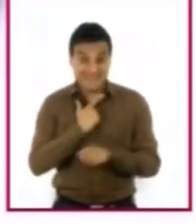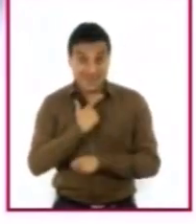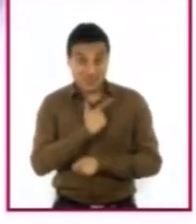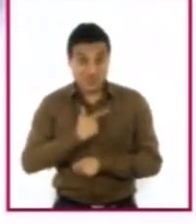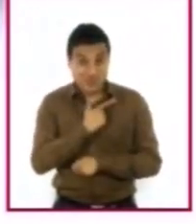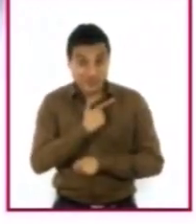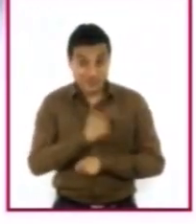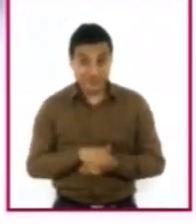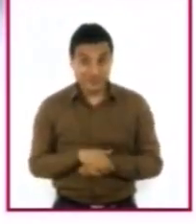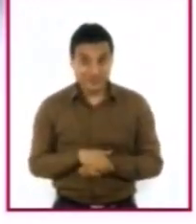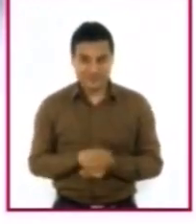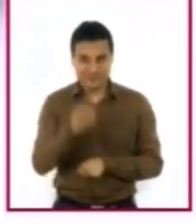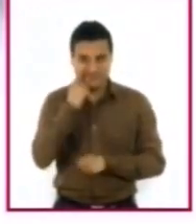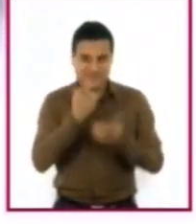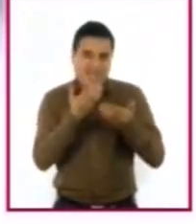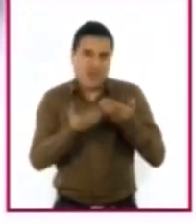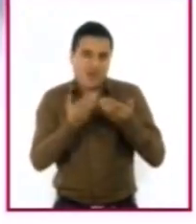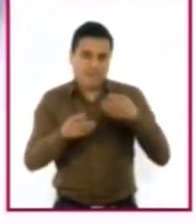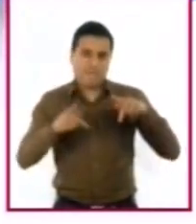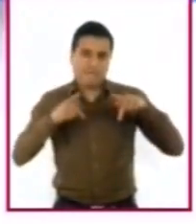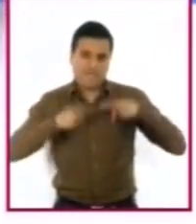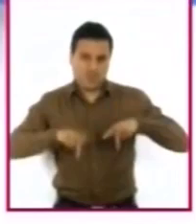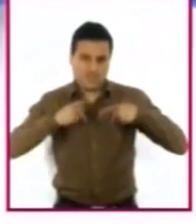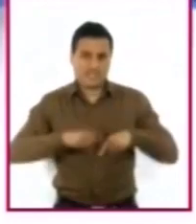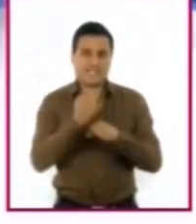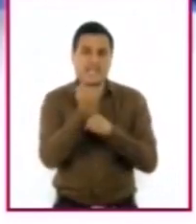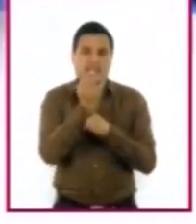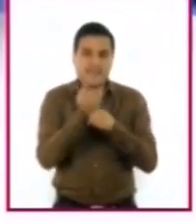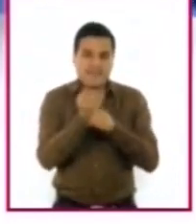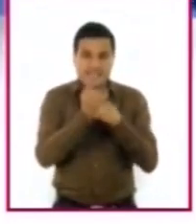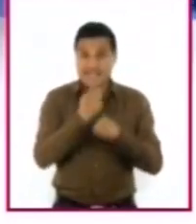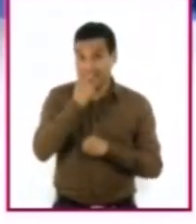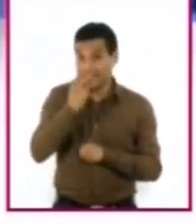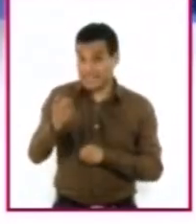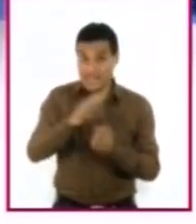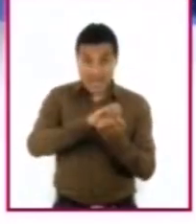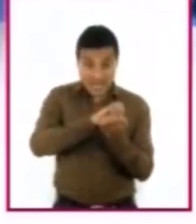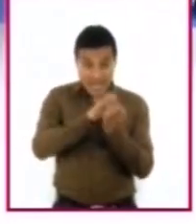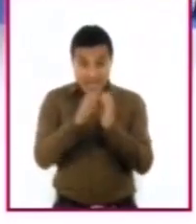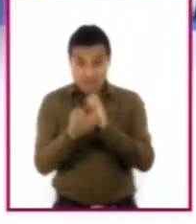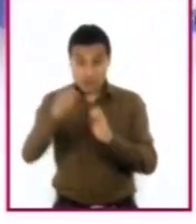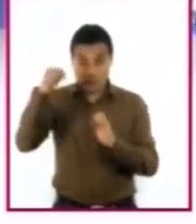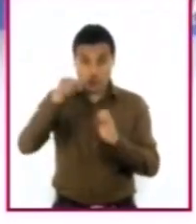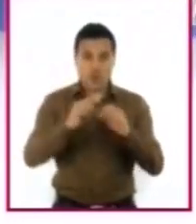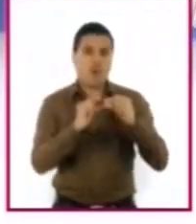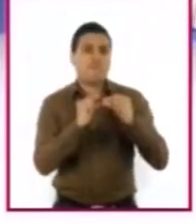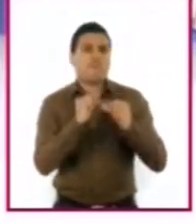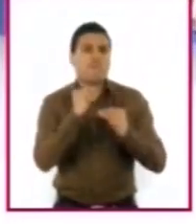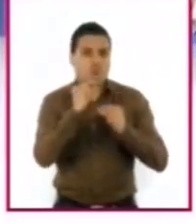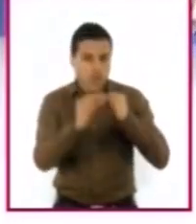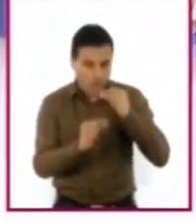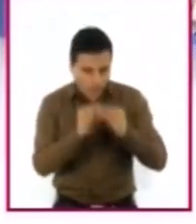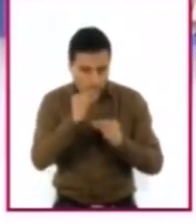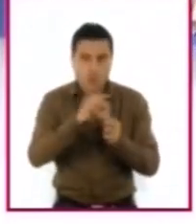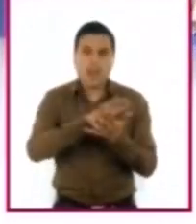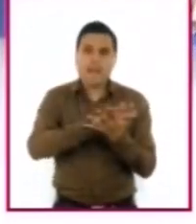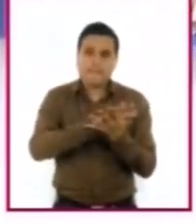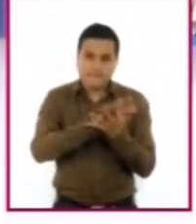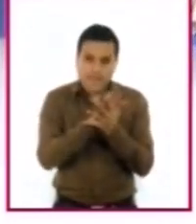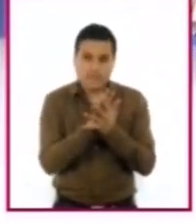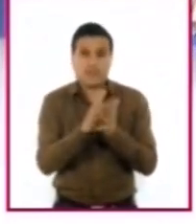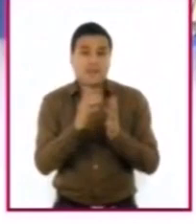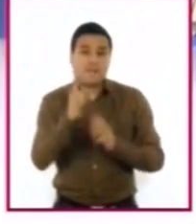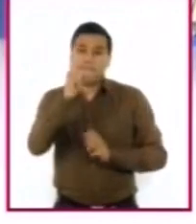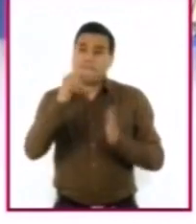con base en las investigaciones, entendemos que la evolución es un proceso gradual, presentado a lo largo del tiempo, miles